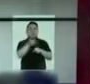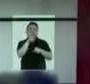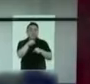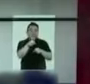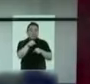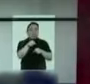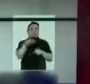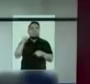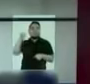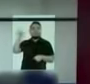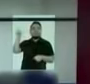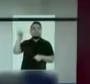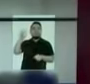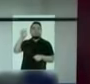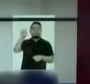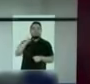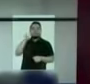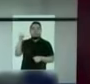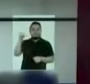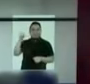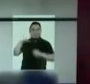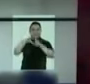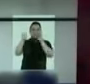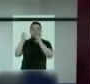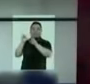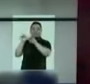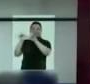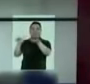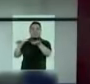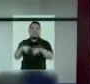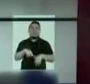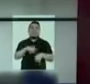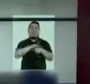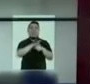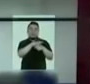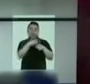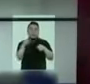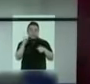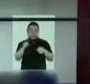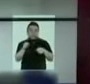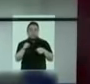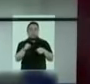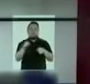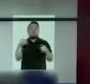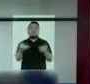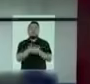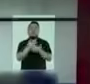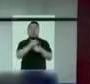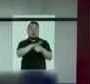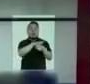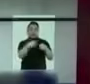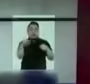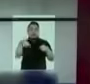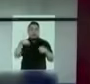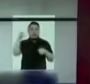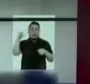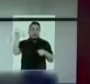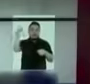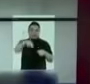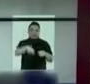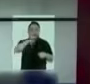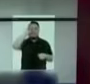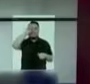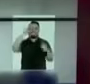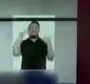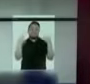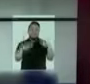de vacunas. Eso no lo puedo decir. Como si en el contrato que tuviera el Perú con Sinopharm